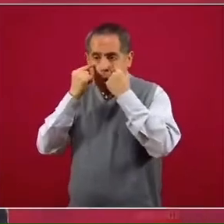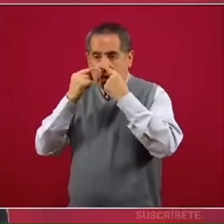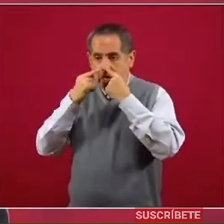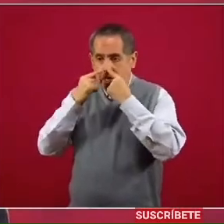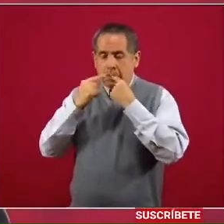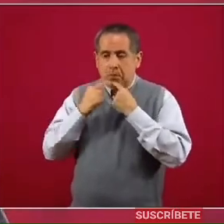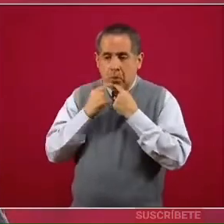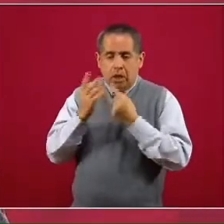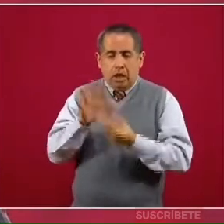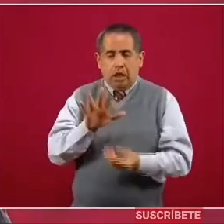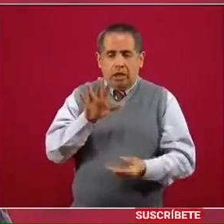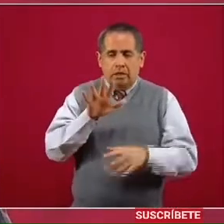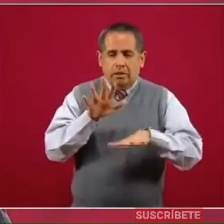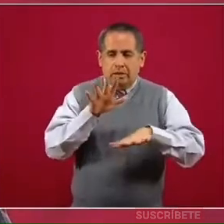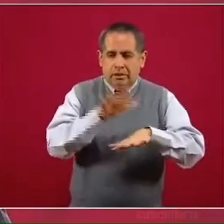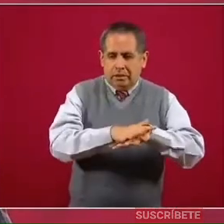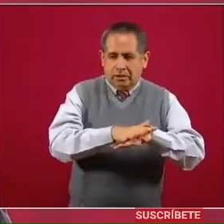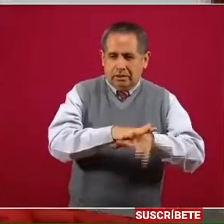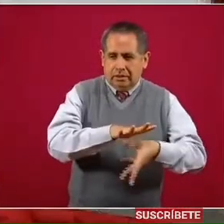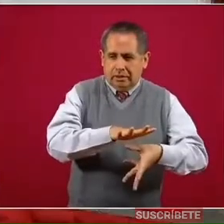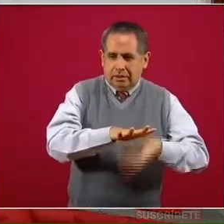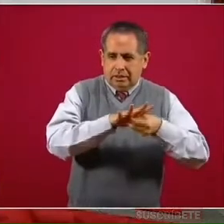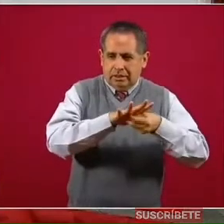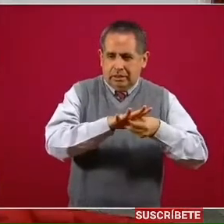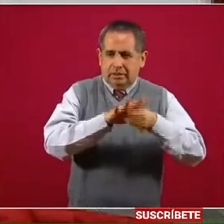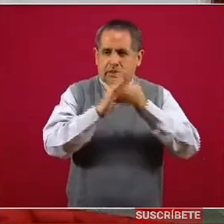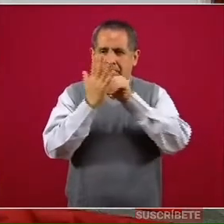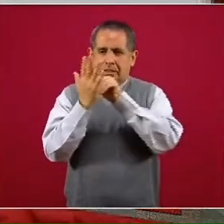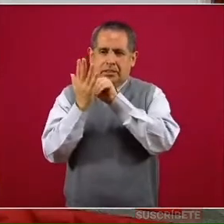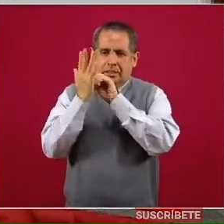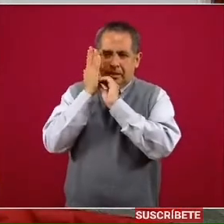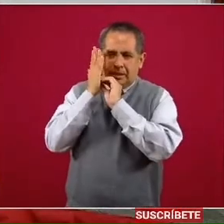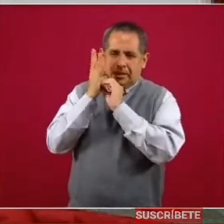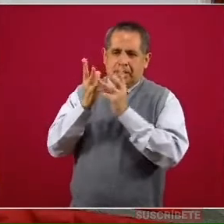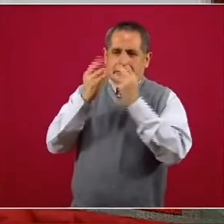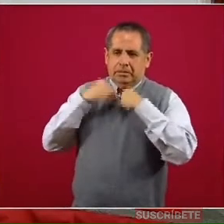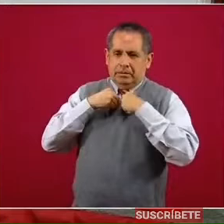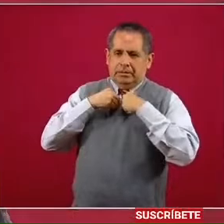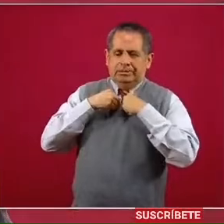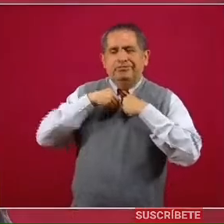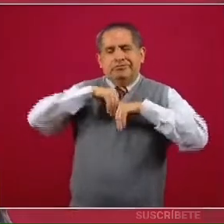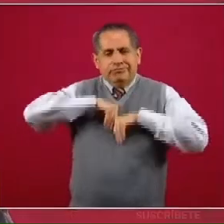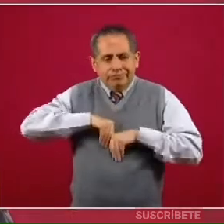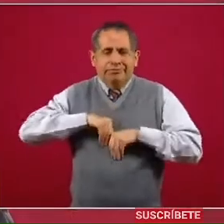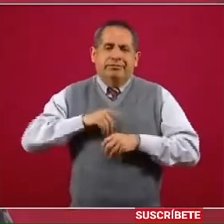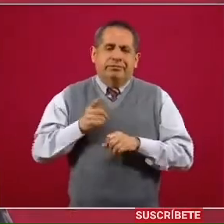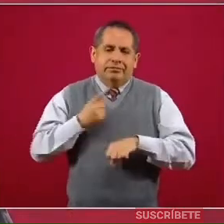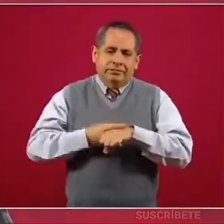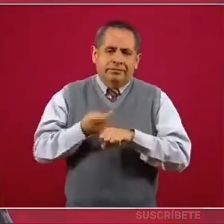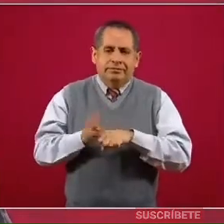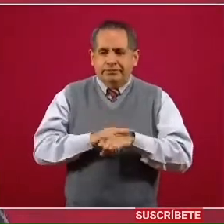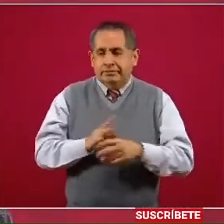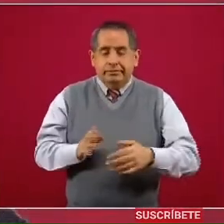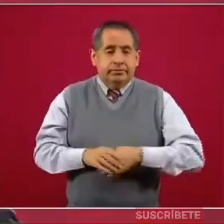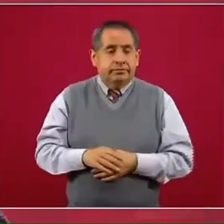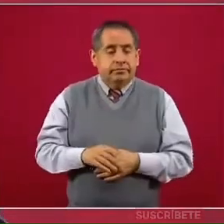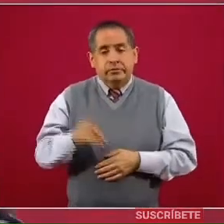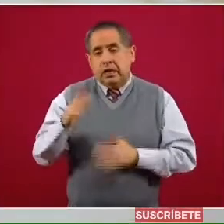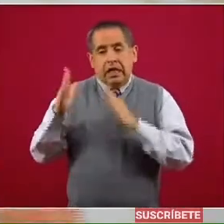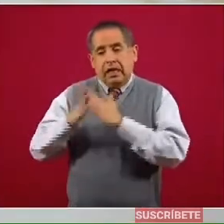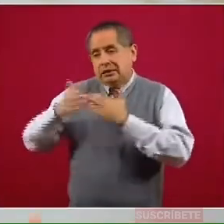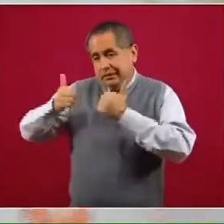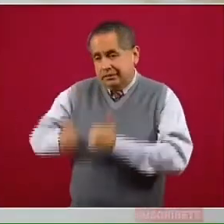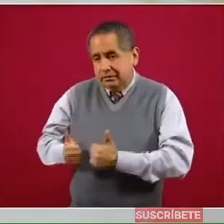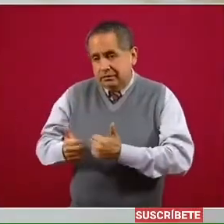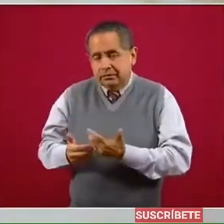nariz o boca. Procurar quedarnos en casa cuando no sea indispensable salir. Por supuesto, quien tiene que salir porque